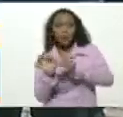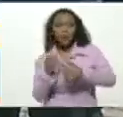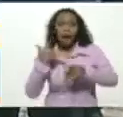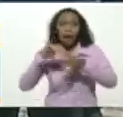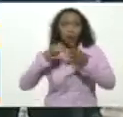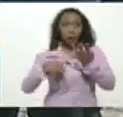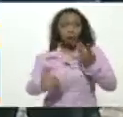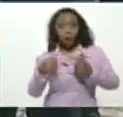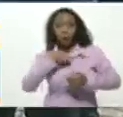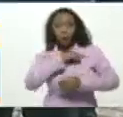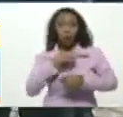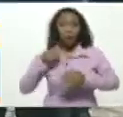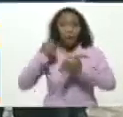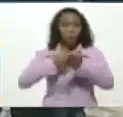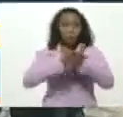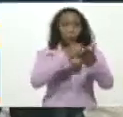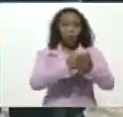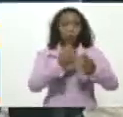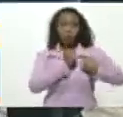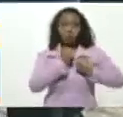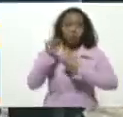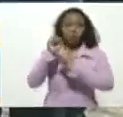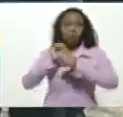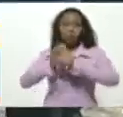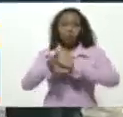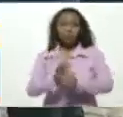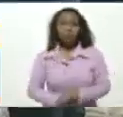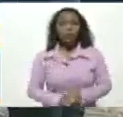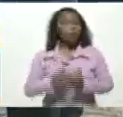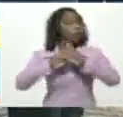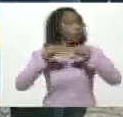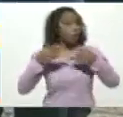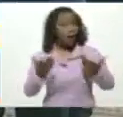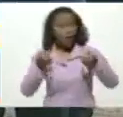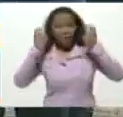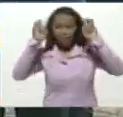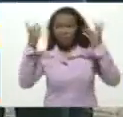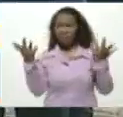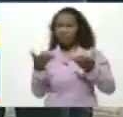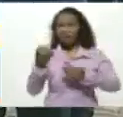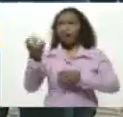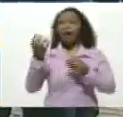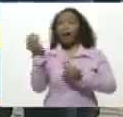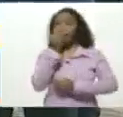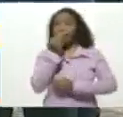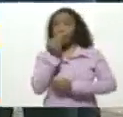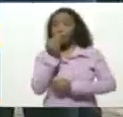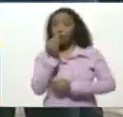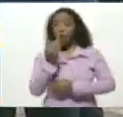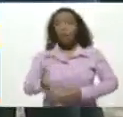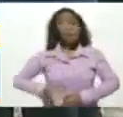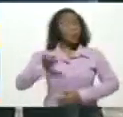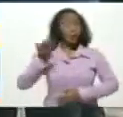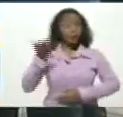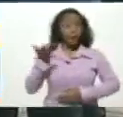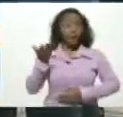el cual combatimos el Camures, COVID también con los montes plátanos. Botánicos. Todo lo que se refiere a hortaliza, presidente, tenemos un potencial tremendo.